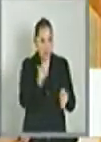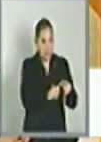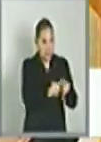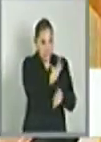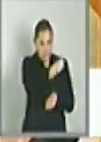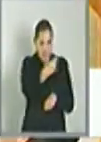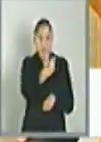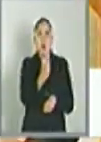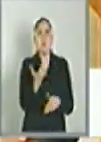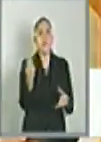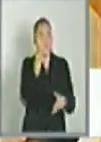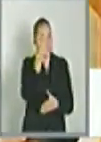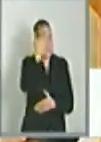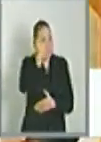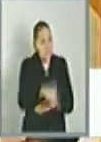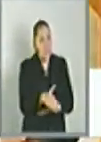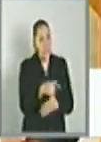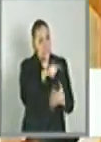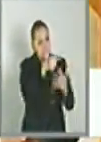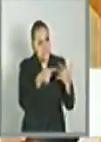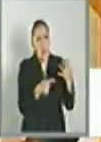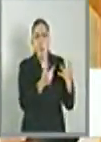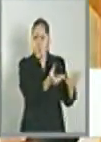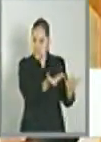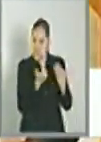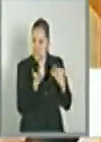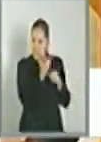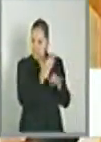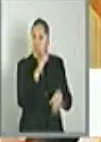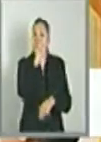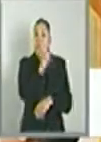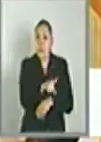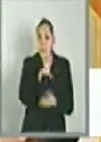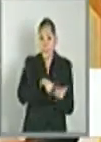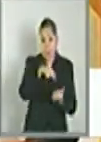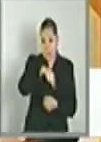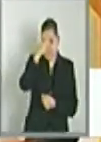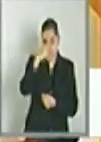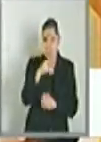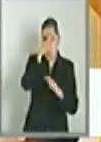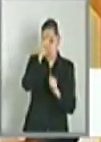para que cumpla con los protocolos nacionales e internacionales de los cuales México